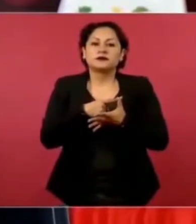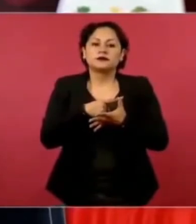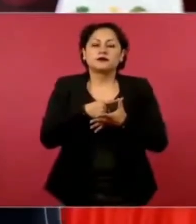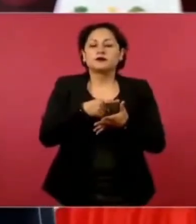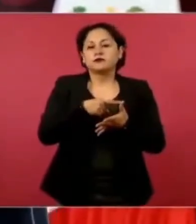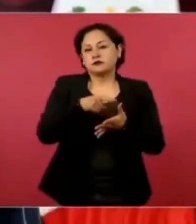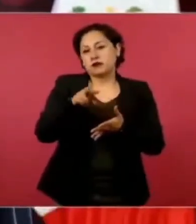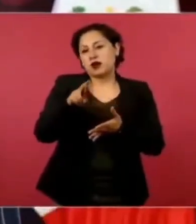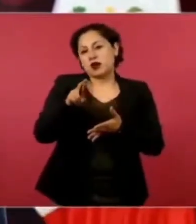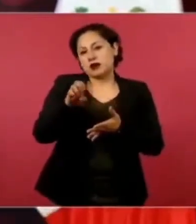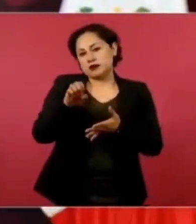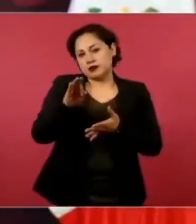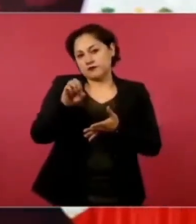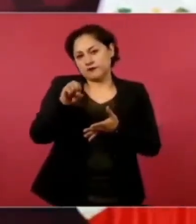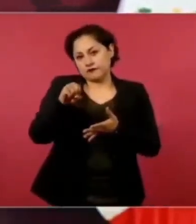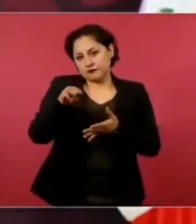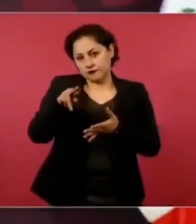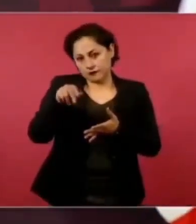Reforma cuando